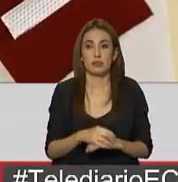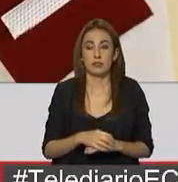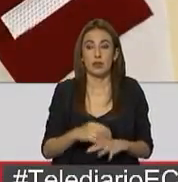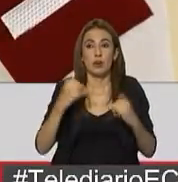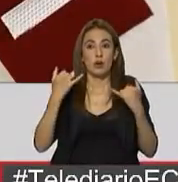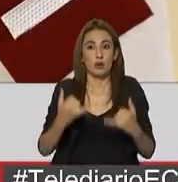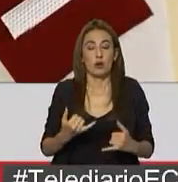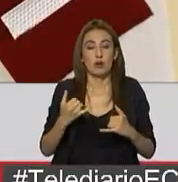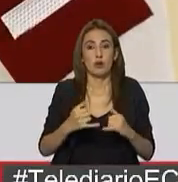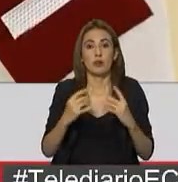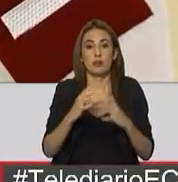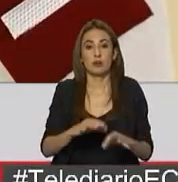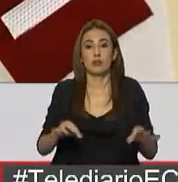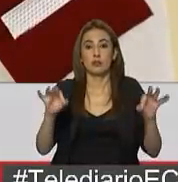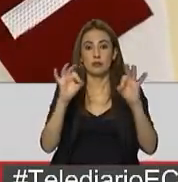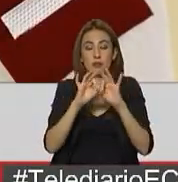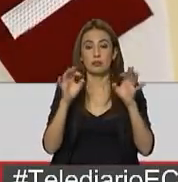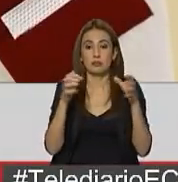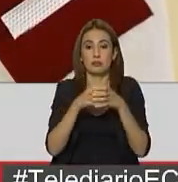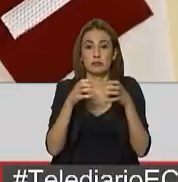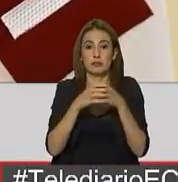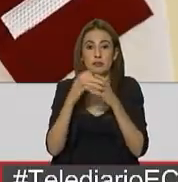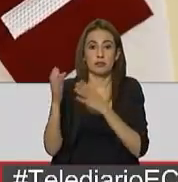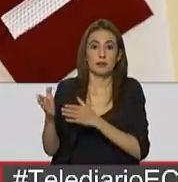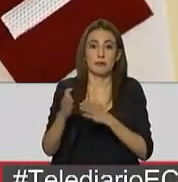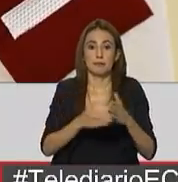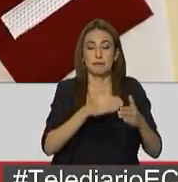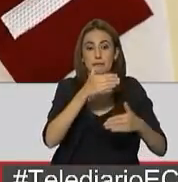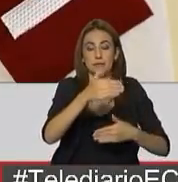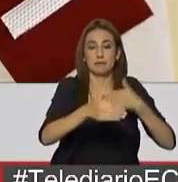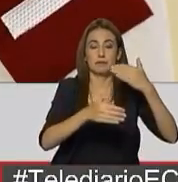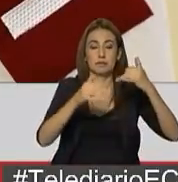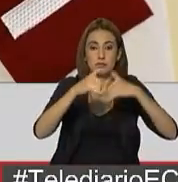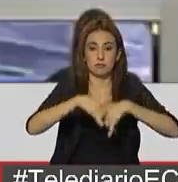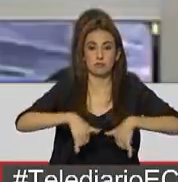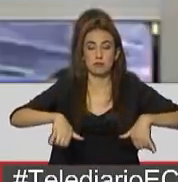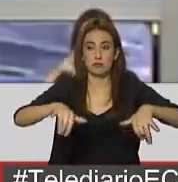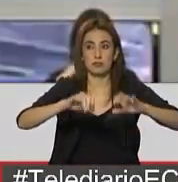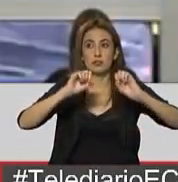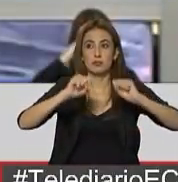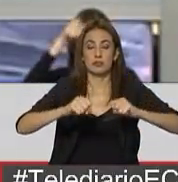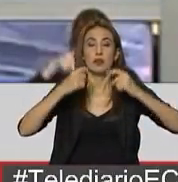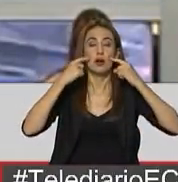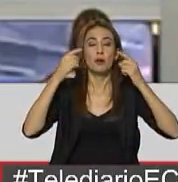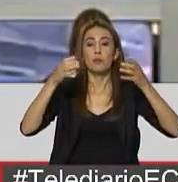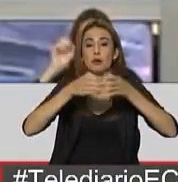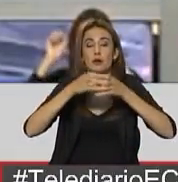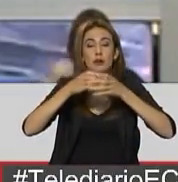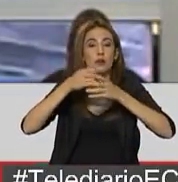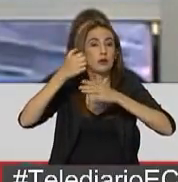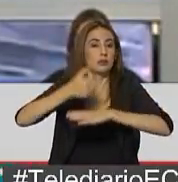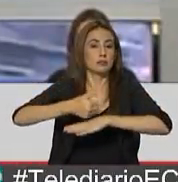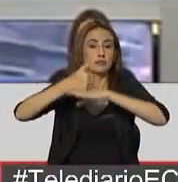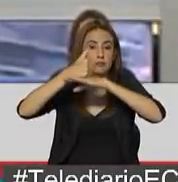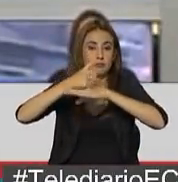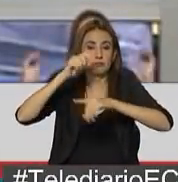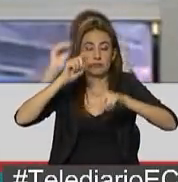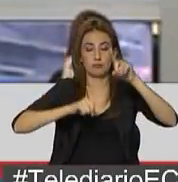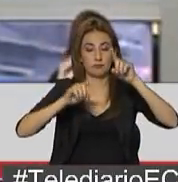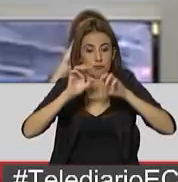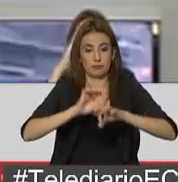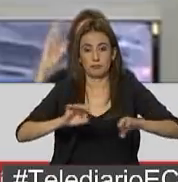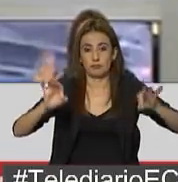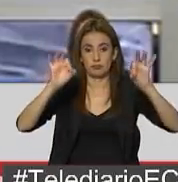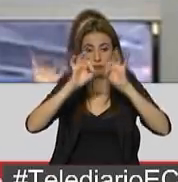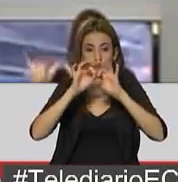un pedido absolutamente razonable del COE Metropolitano y obviamente la plenaria ha decidido. Pero en el COE Nacional se ha tomado una decisión de postergarla por los